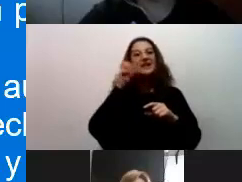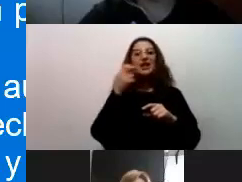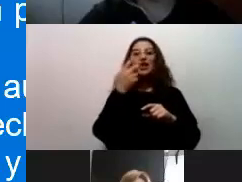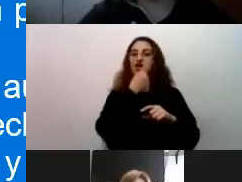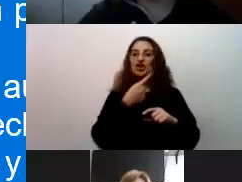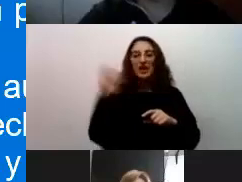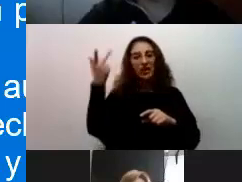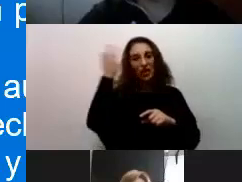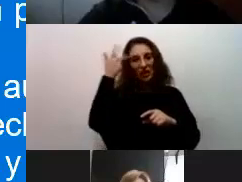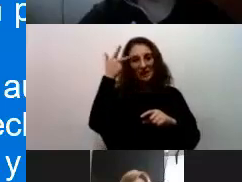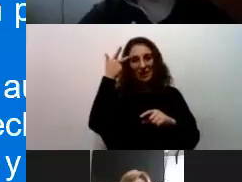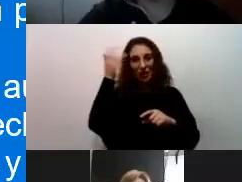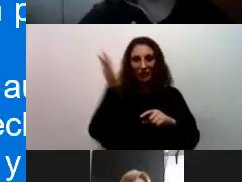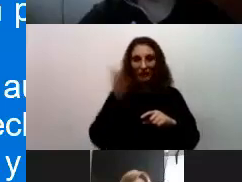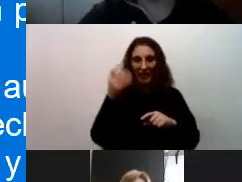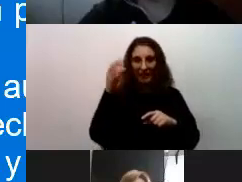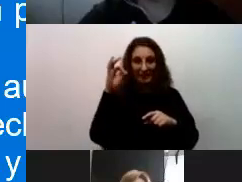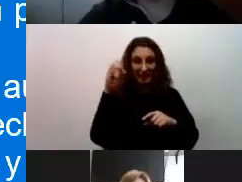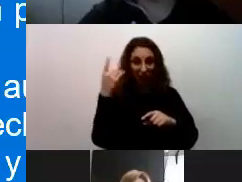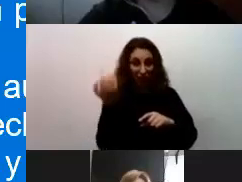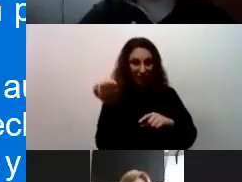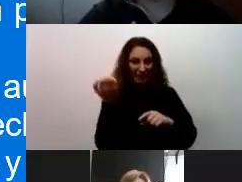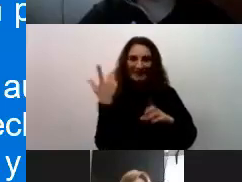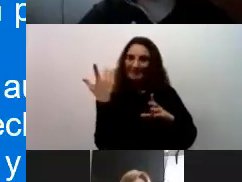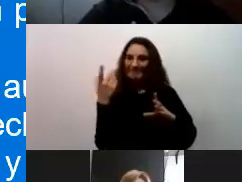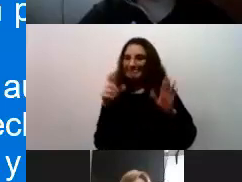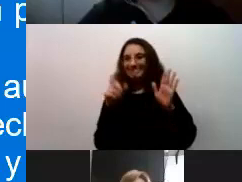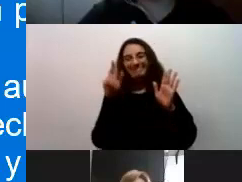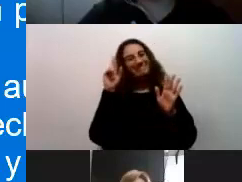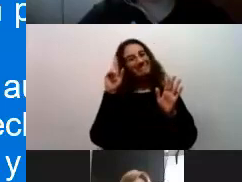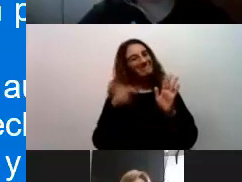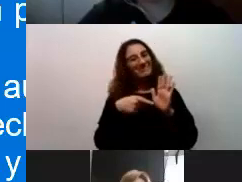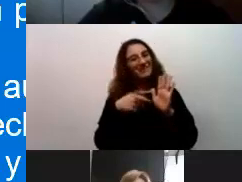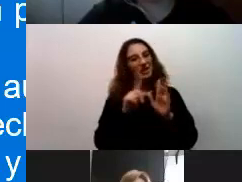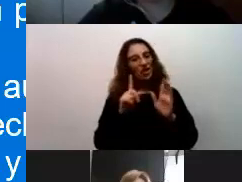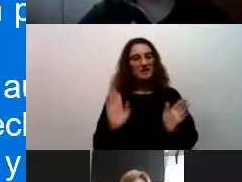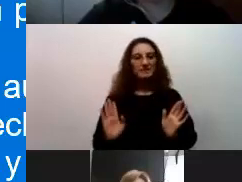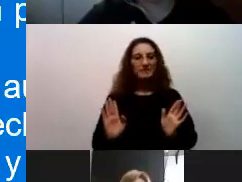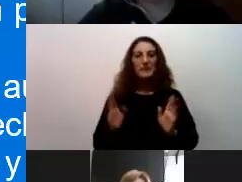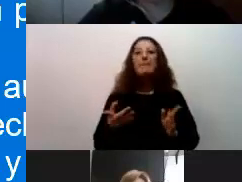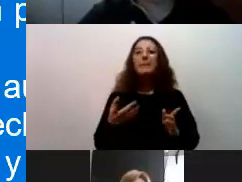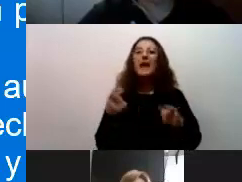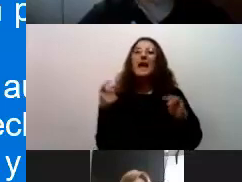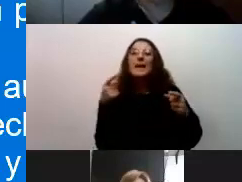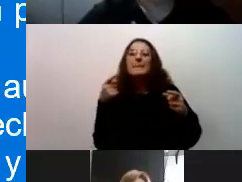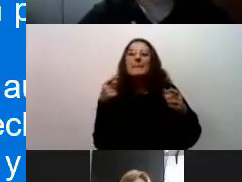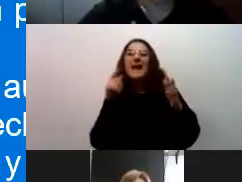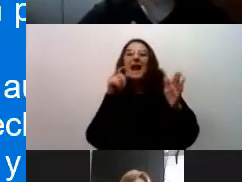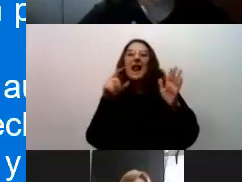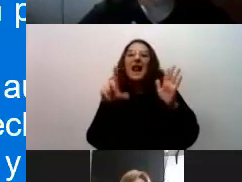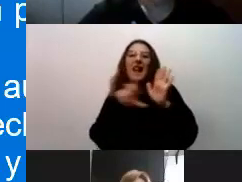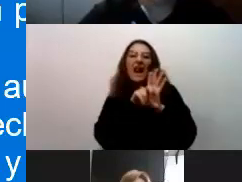principio de la ley que viene a reglamentar. En efecto, el espíritu a la amplitud del criterio que